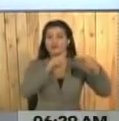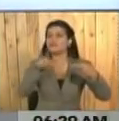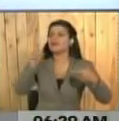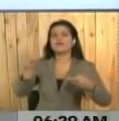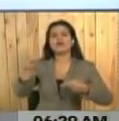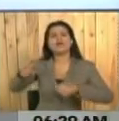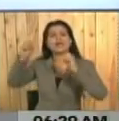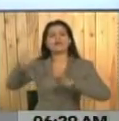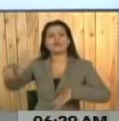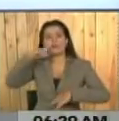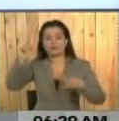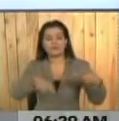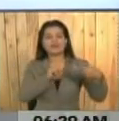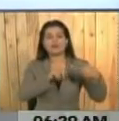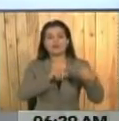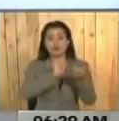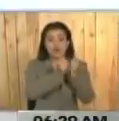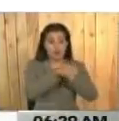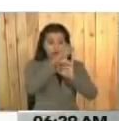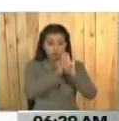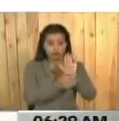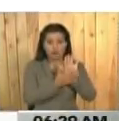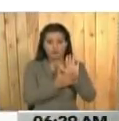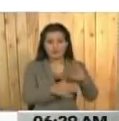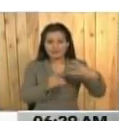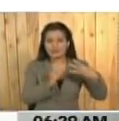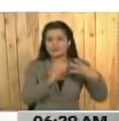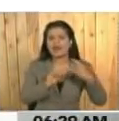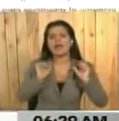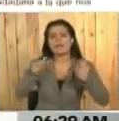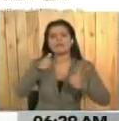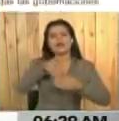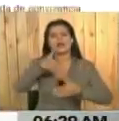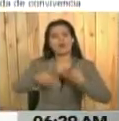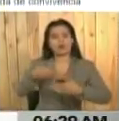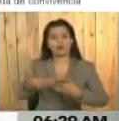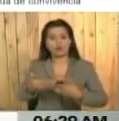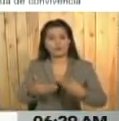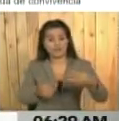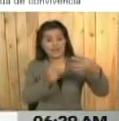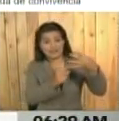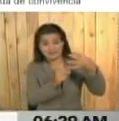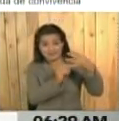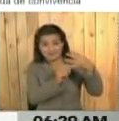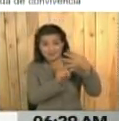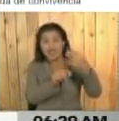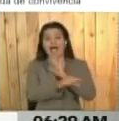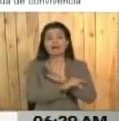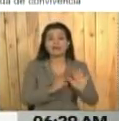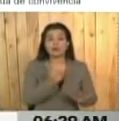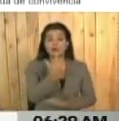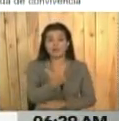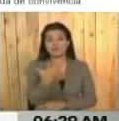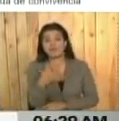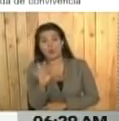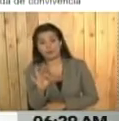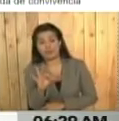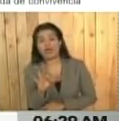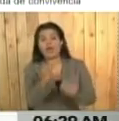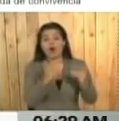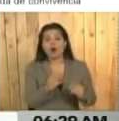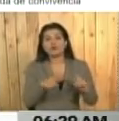enmienda constitucional la tercera iniciar el proceso revocatorio Pero ellos le unen dos más que es el tema del artículo 350 y también